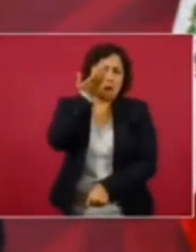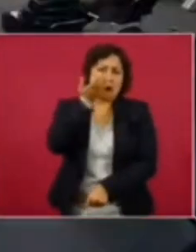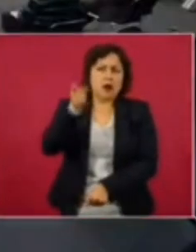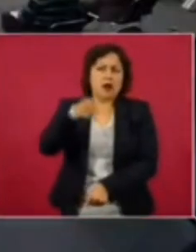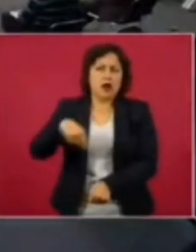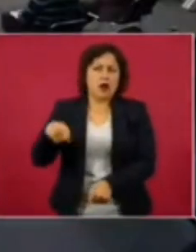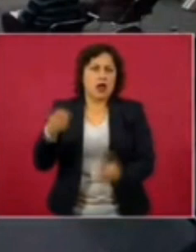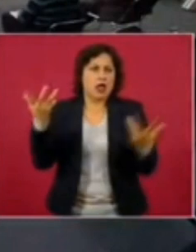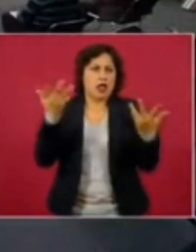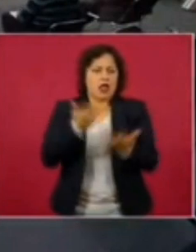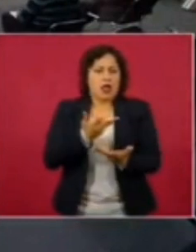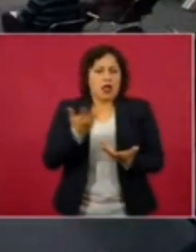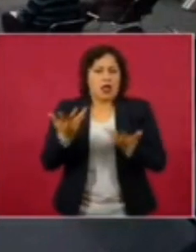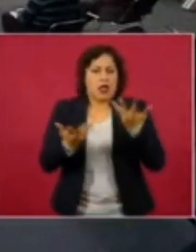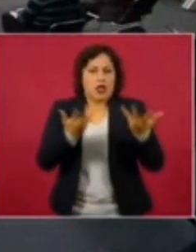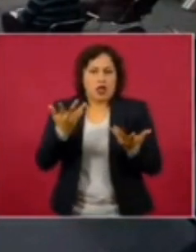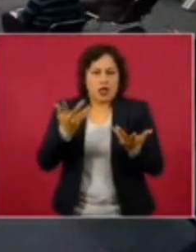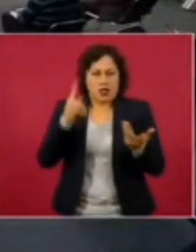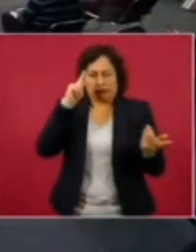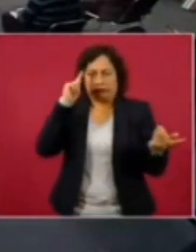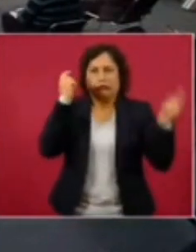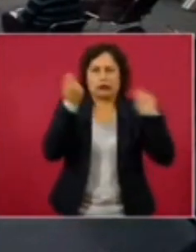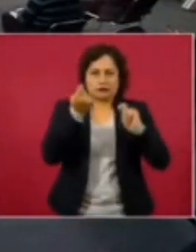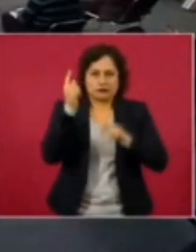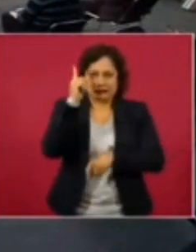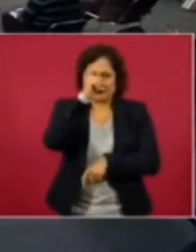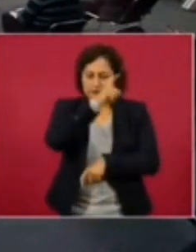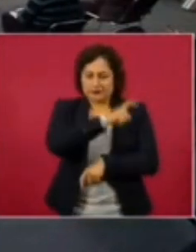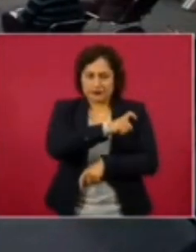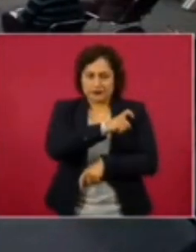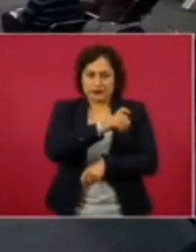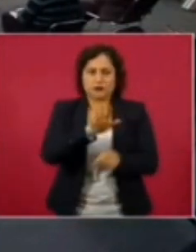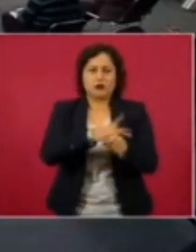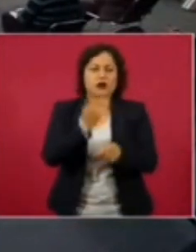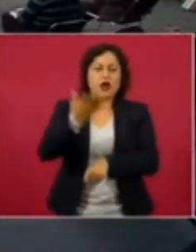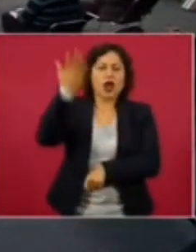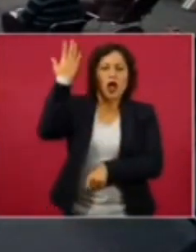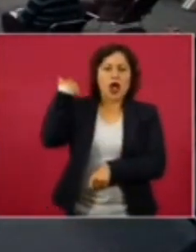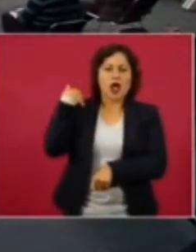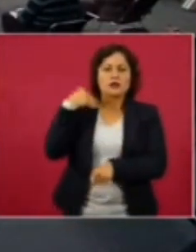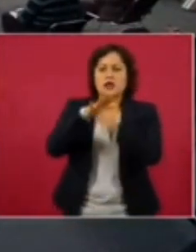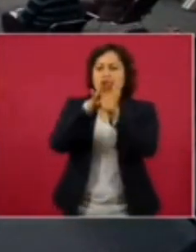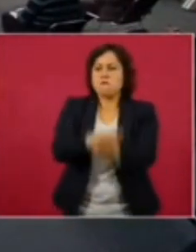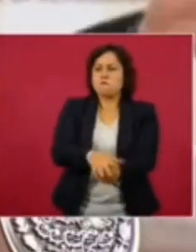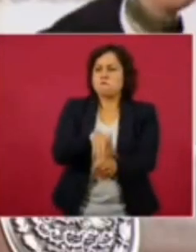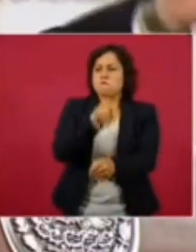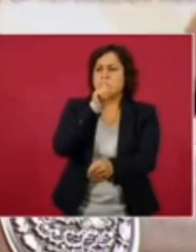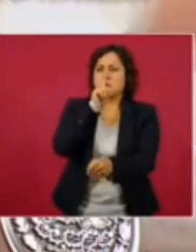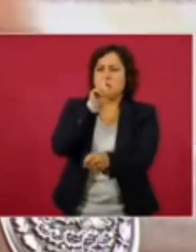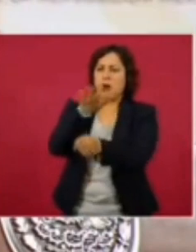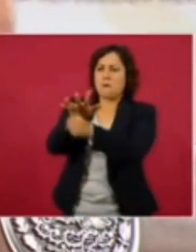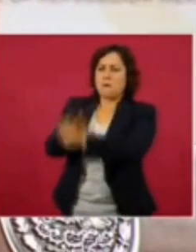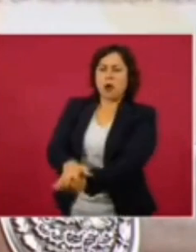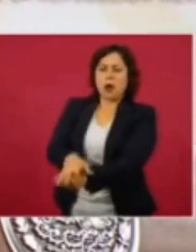sometidos a todos y cómo